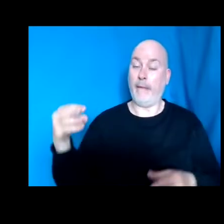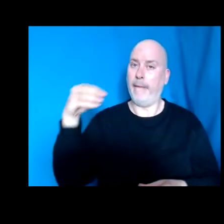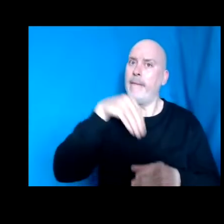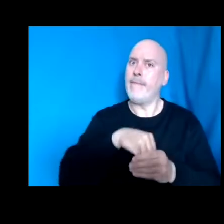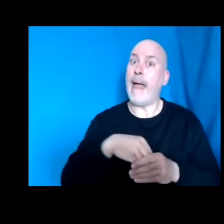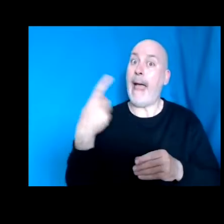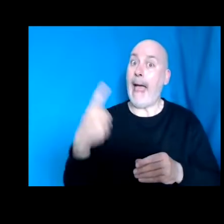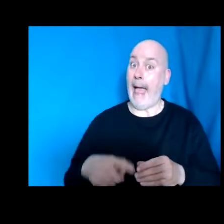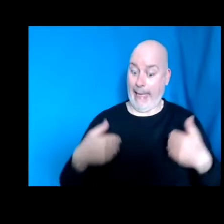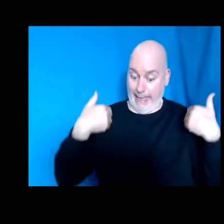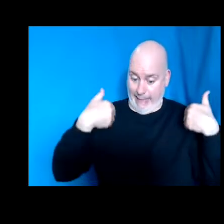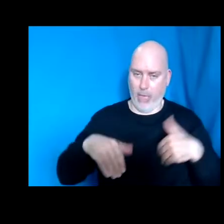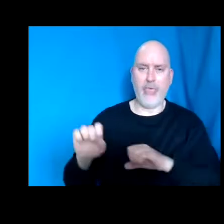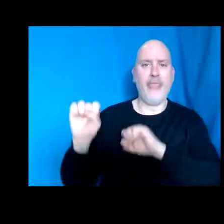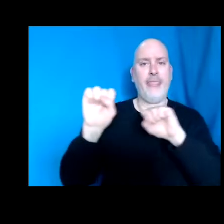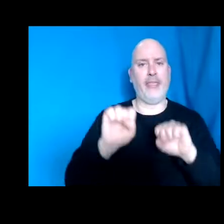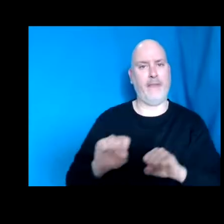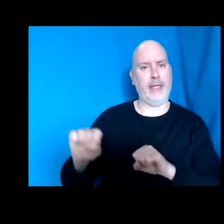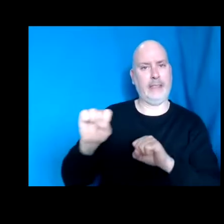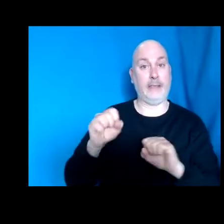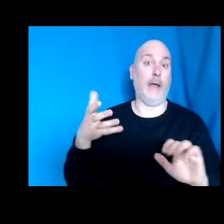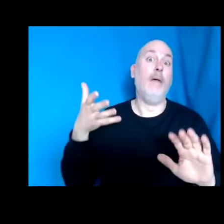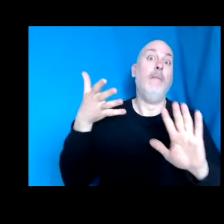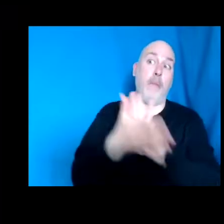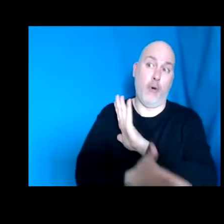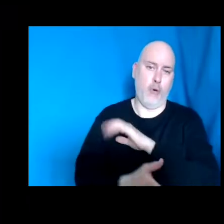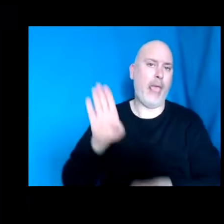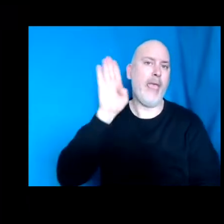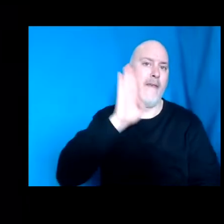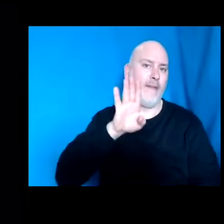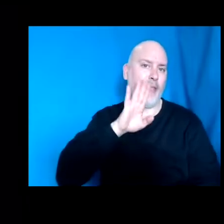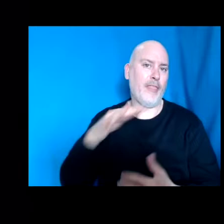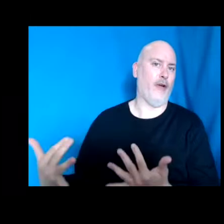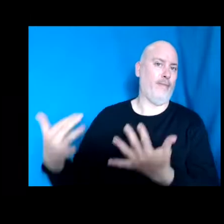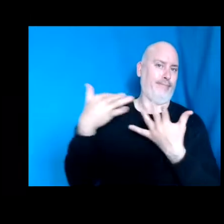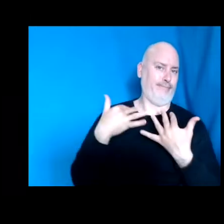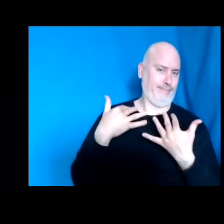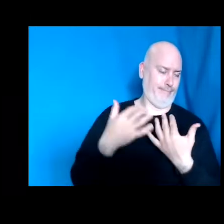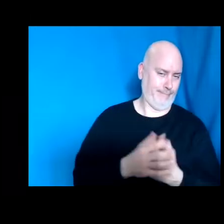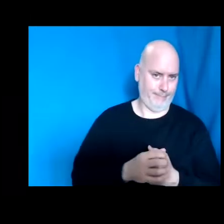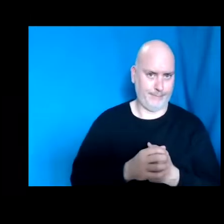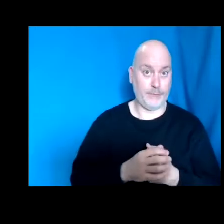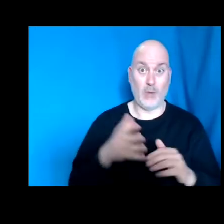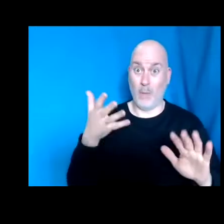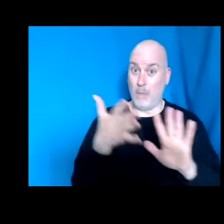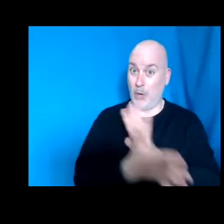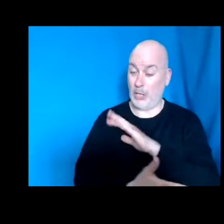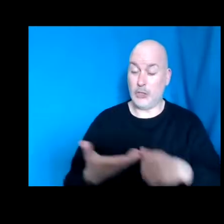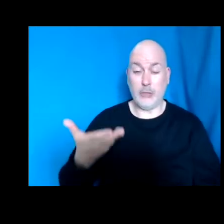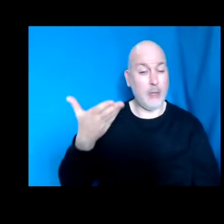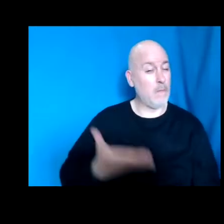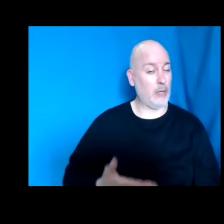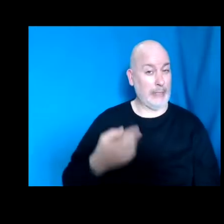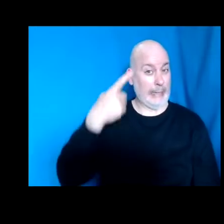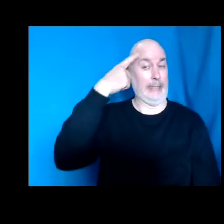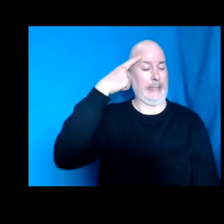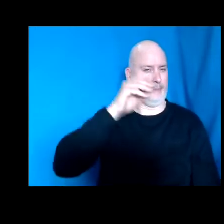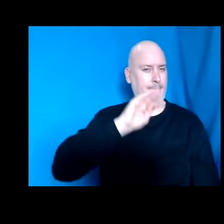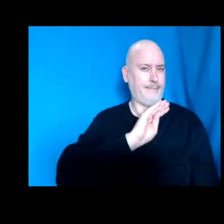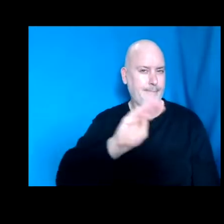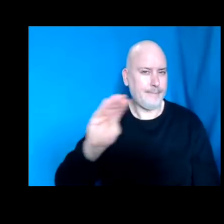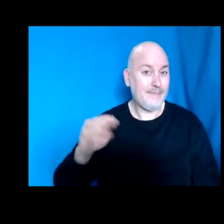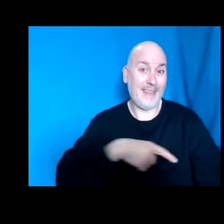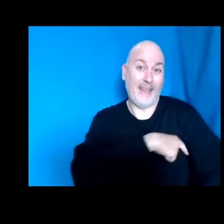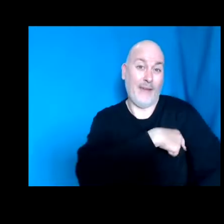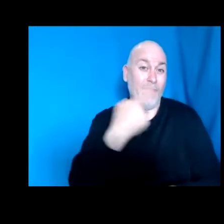del cuerpo respecto a una infección. Por eso, recalcar que la fiebre solamente la